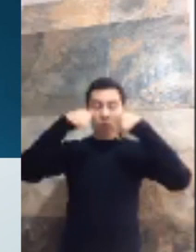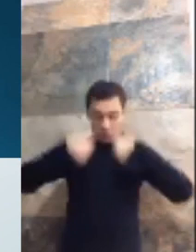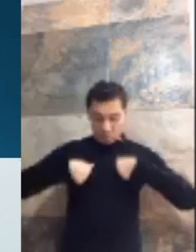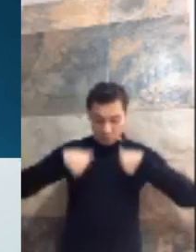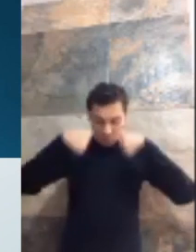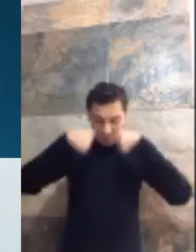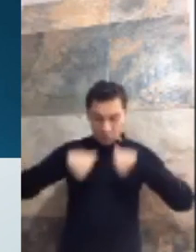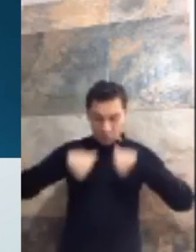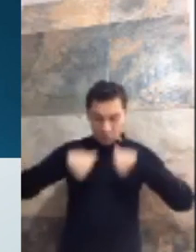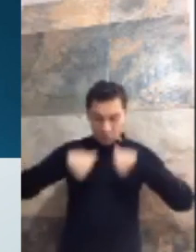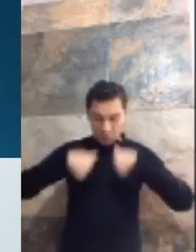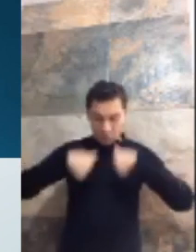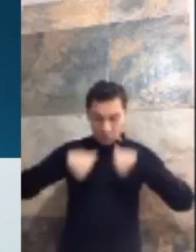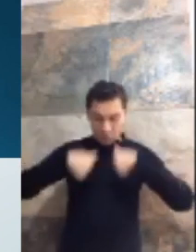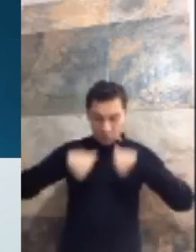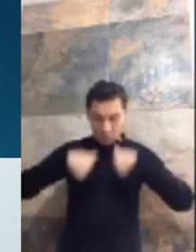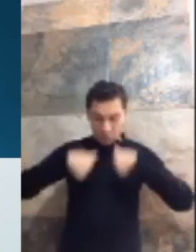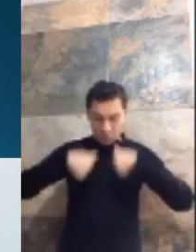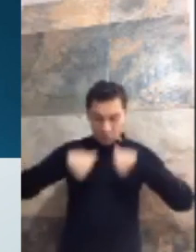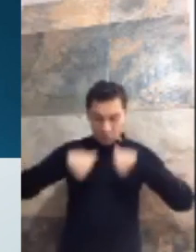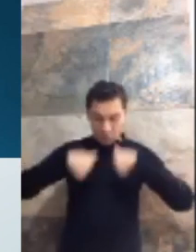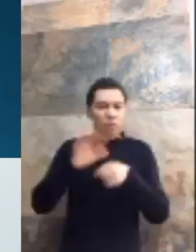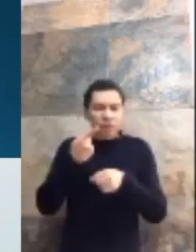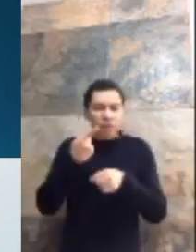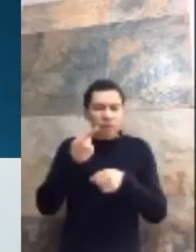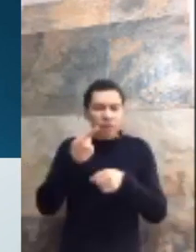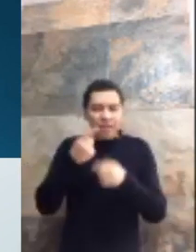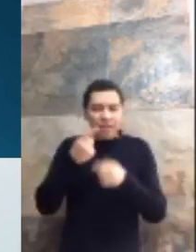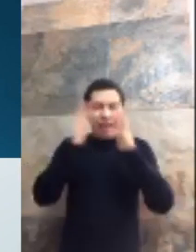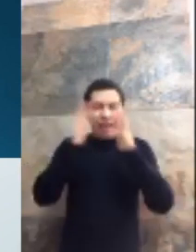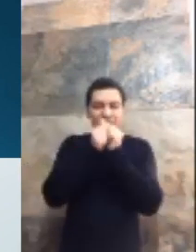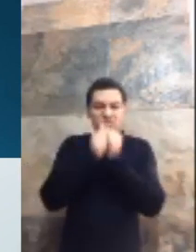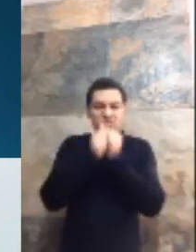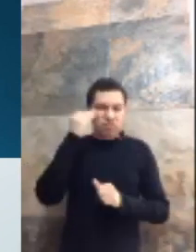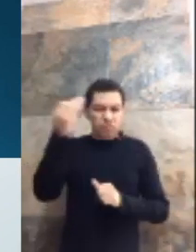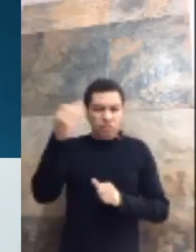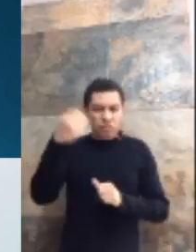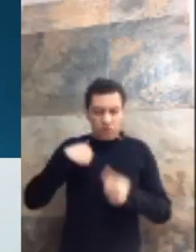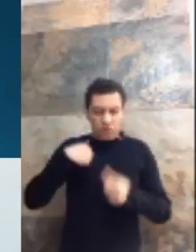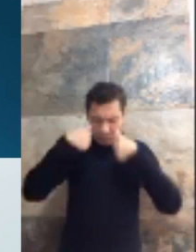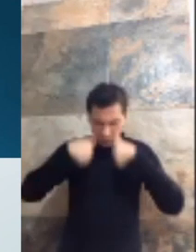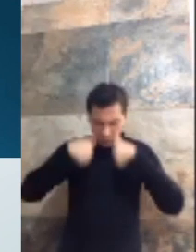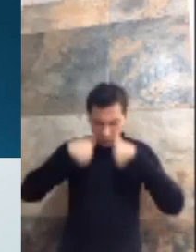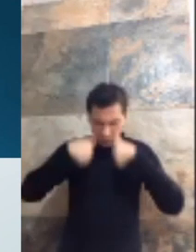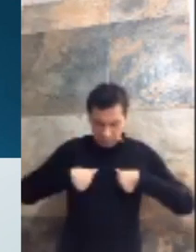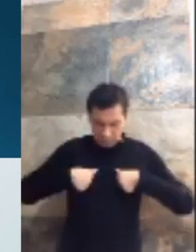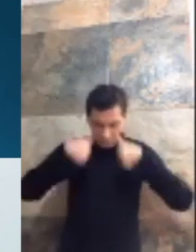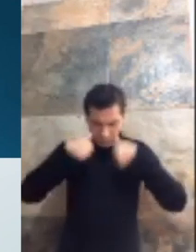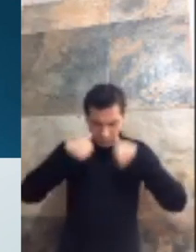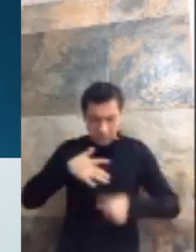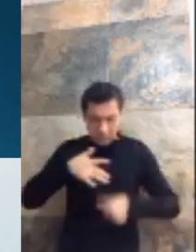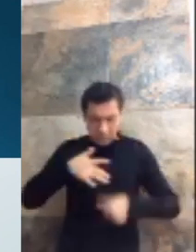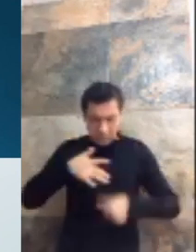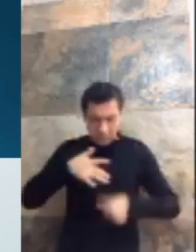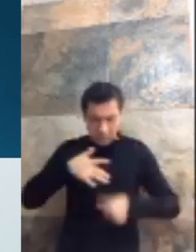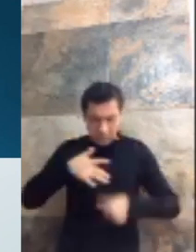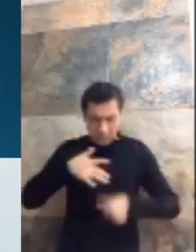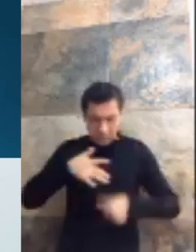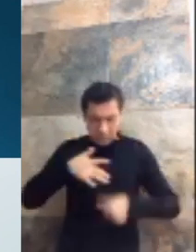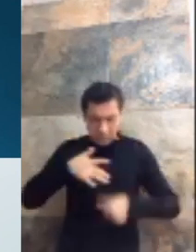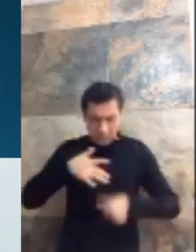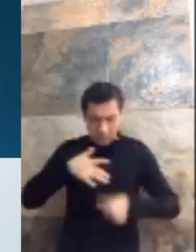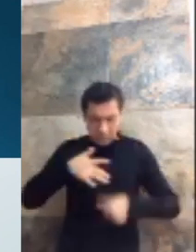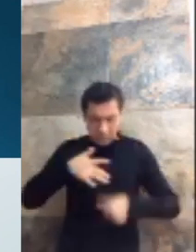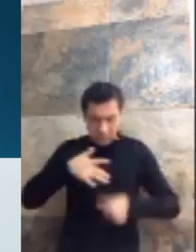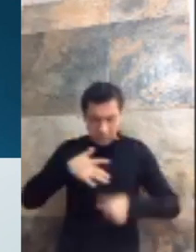a aprender a ver cómo nos estamos sintiendo, qué nos está pasando, cómo estamos funcionando diferente de un momento a